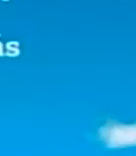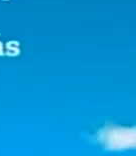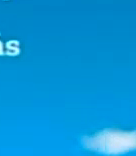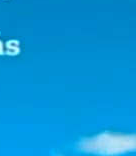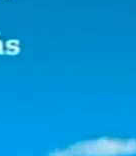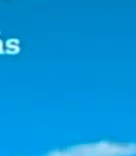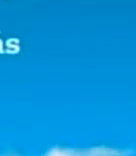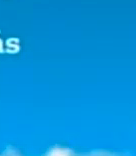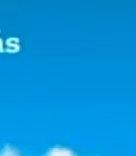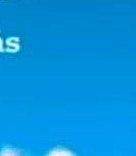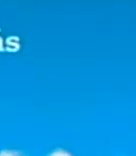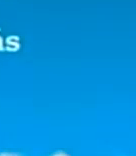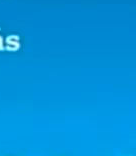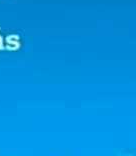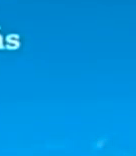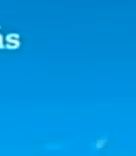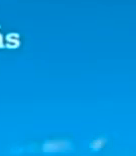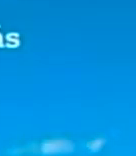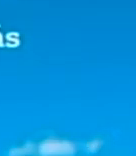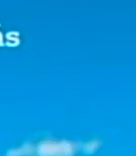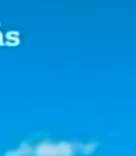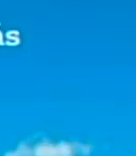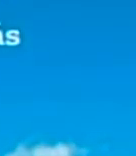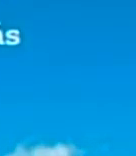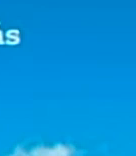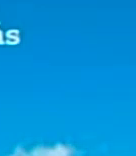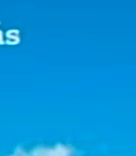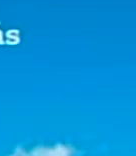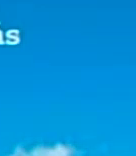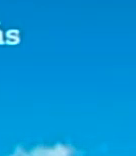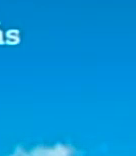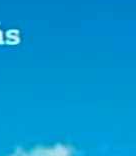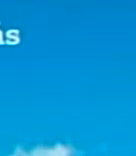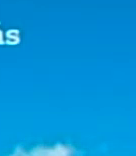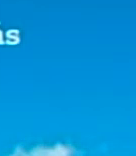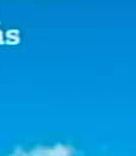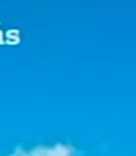con prepago Movistar tu saldo siempre rinde mucho más.